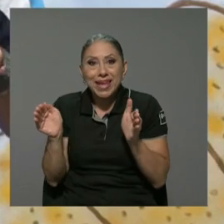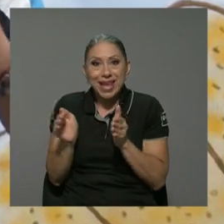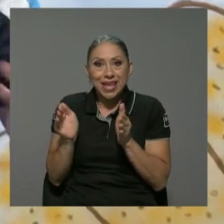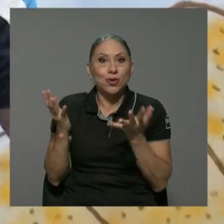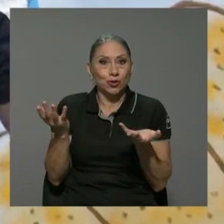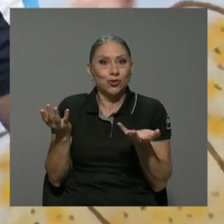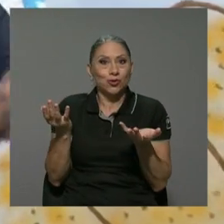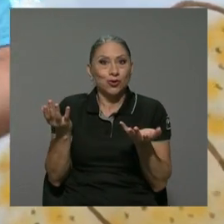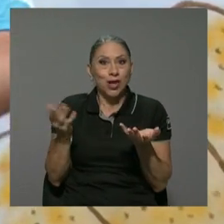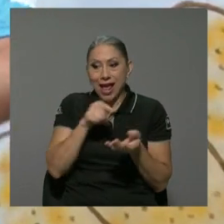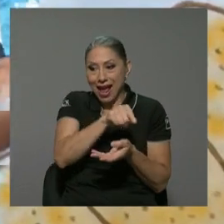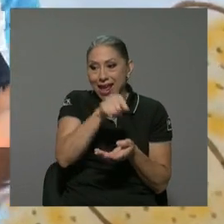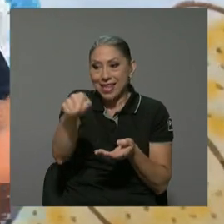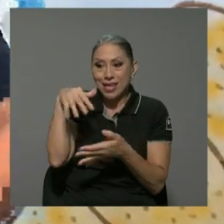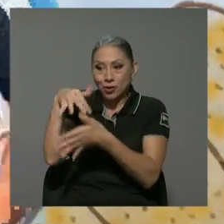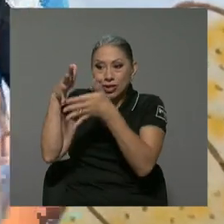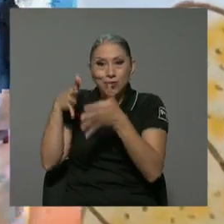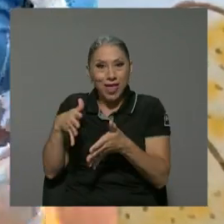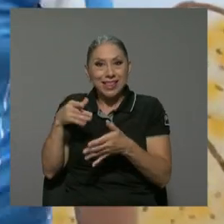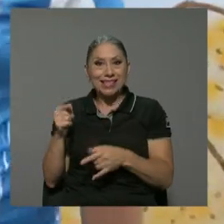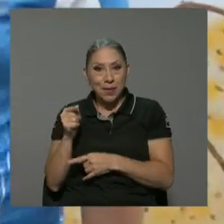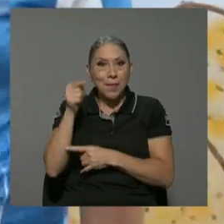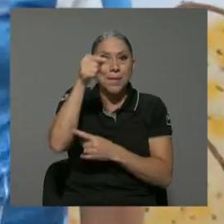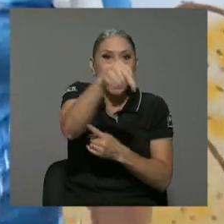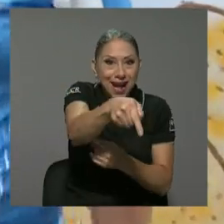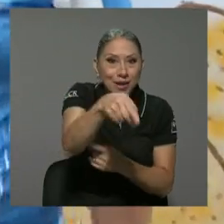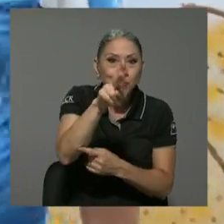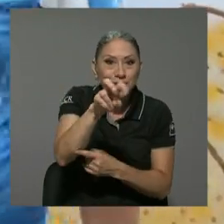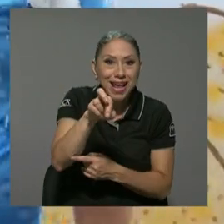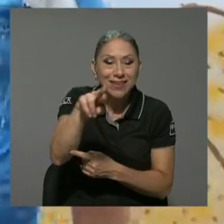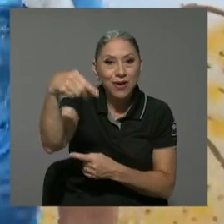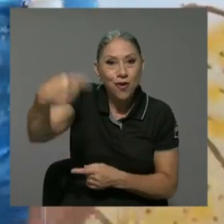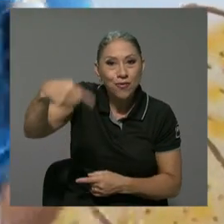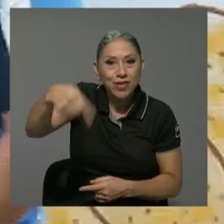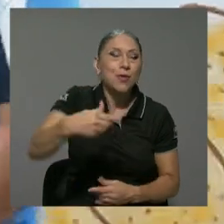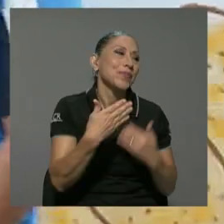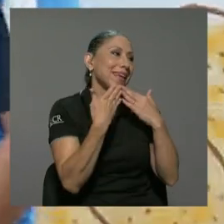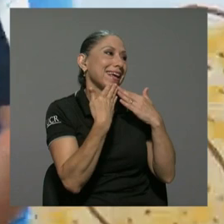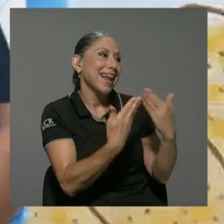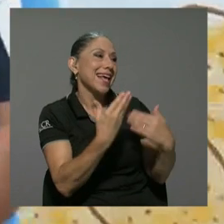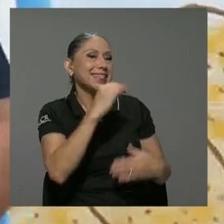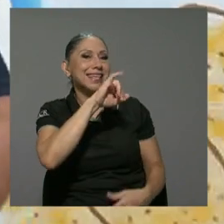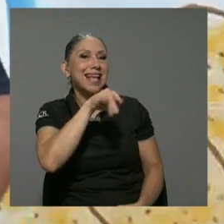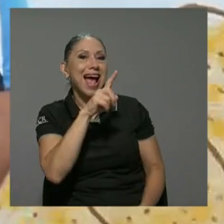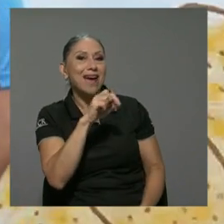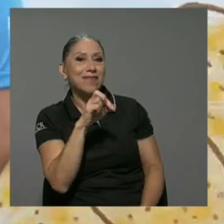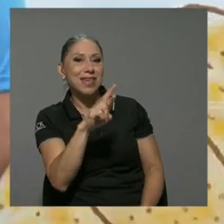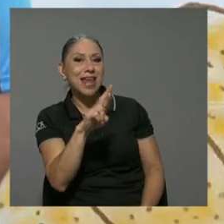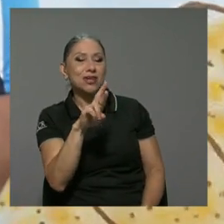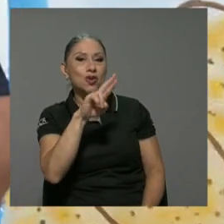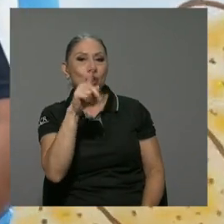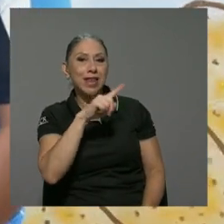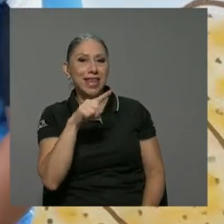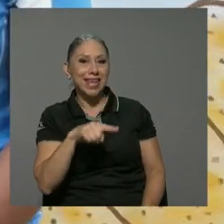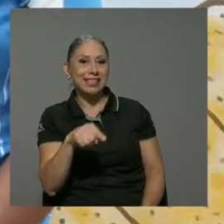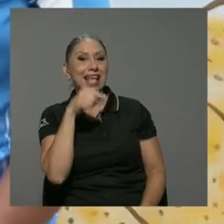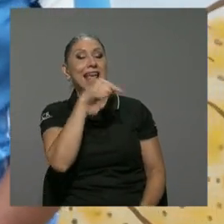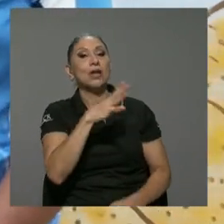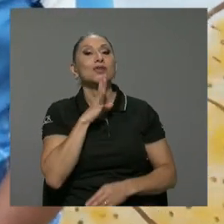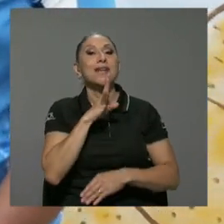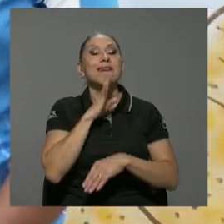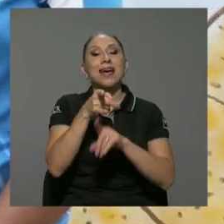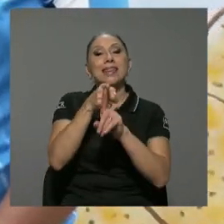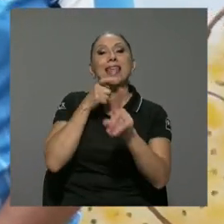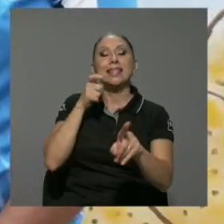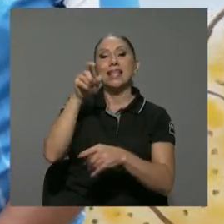estudiantes de pueblitos pequeños vayan a la sede de Golfito. Muchísimas gracias a Javier. Javier Rodríguez nos hablaba desde la sede